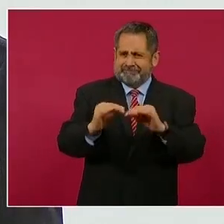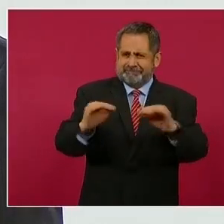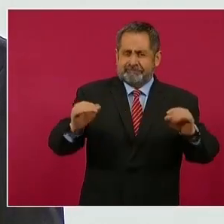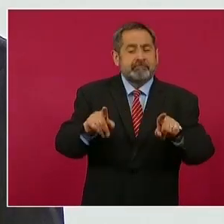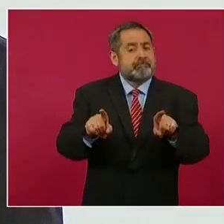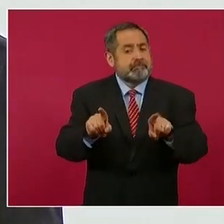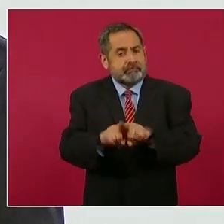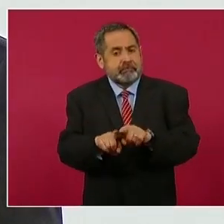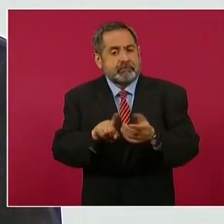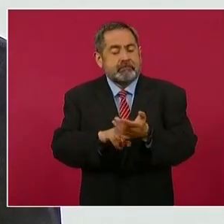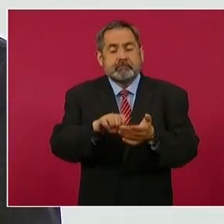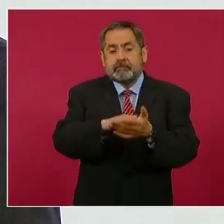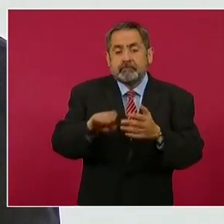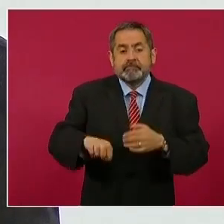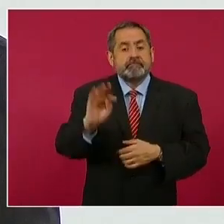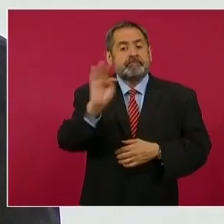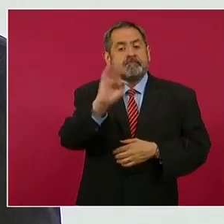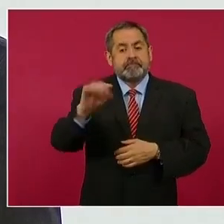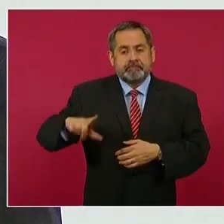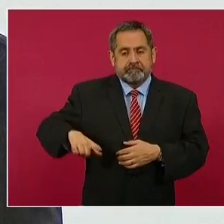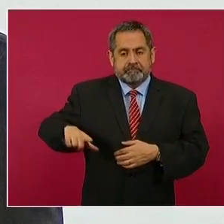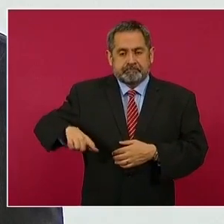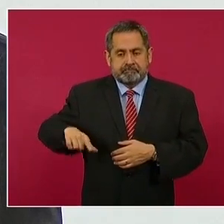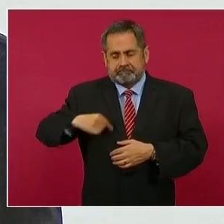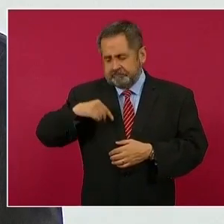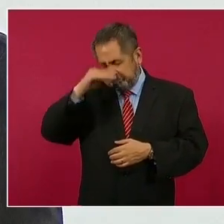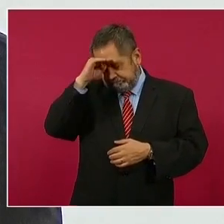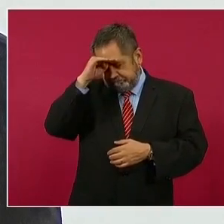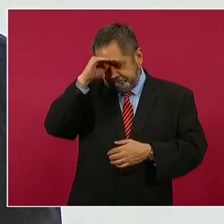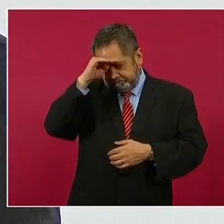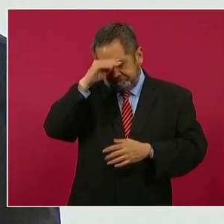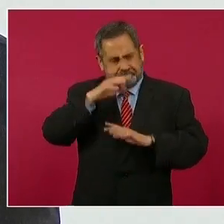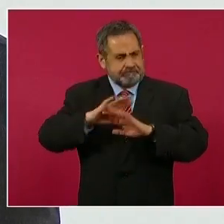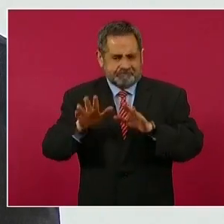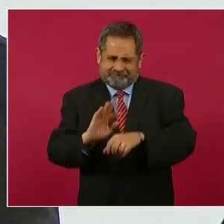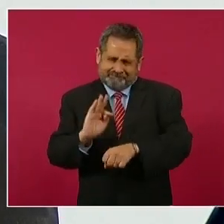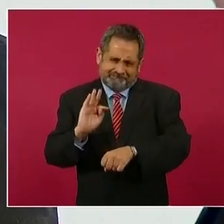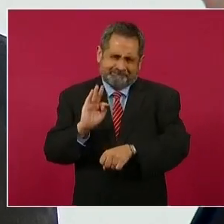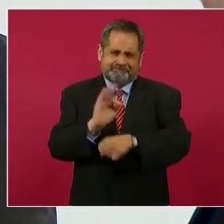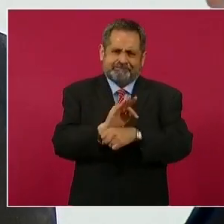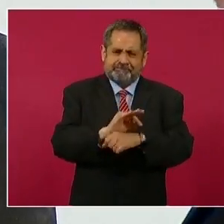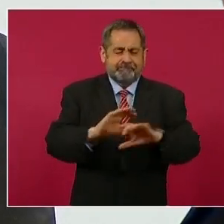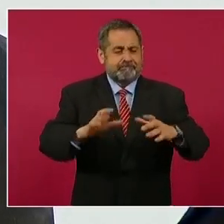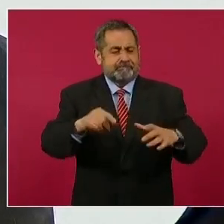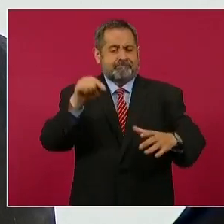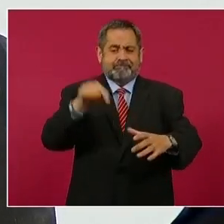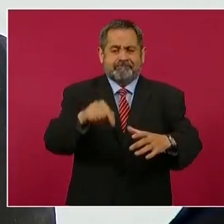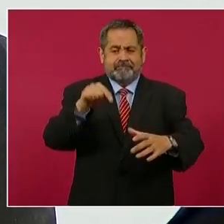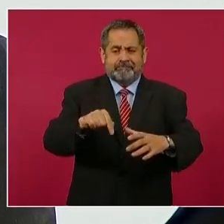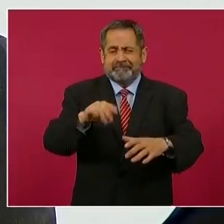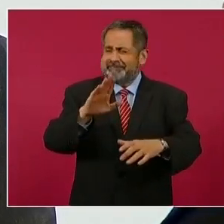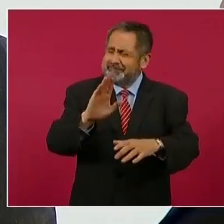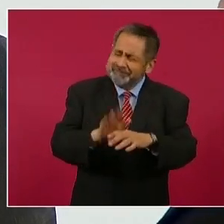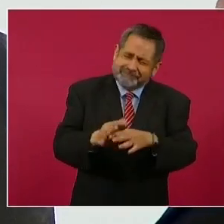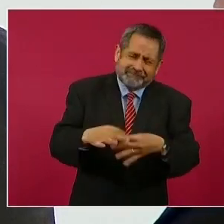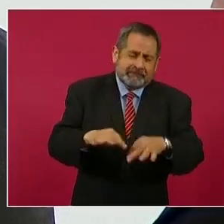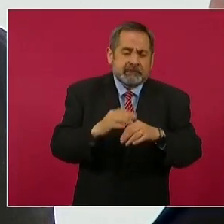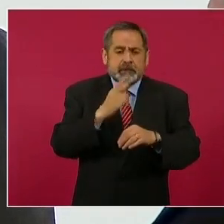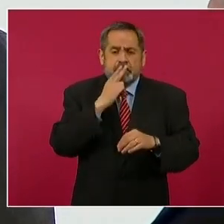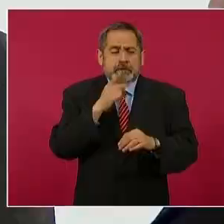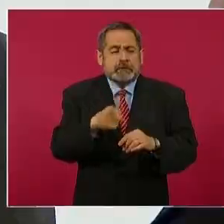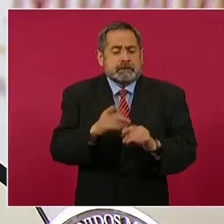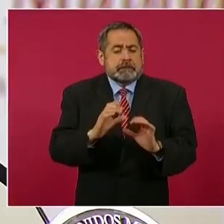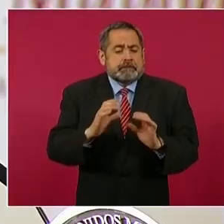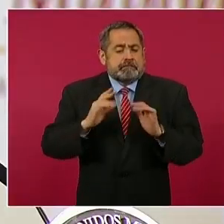gobiernos tomen una decisión consciente de proteger a las personas más vulnerables socialmente,